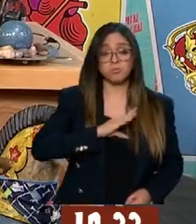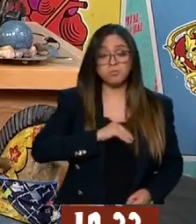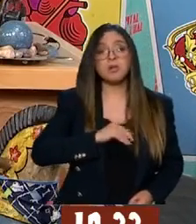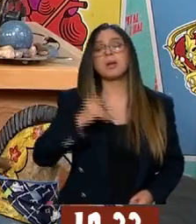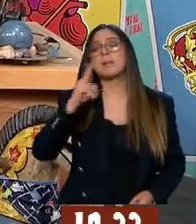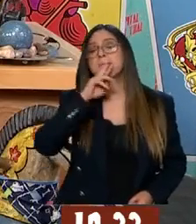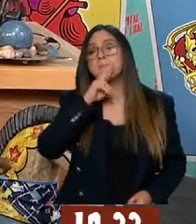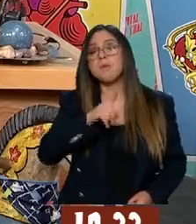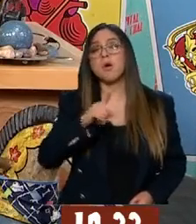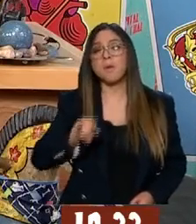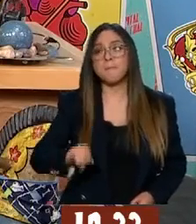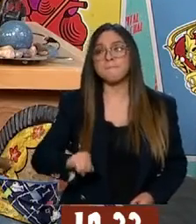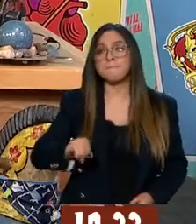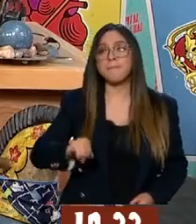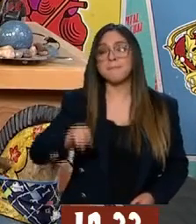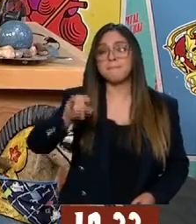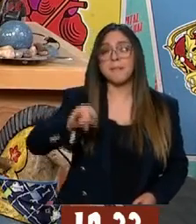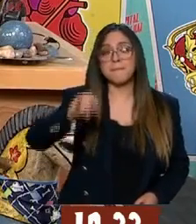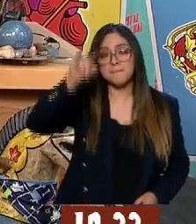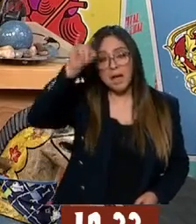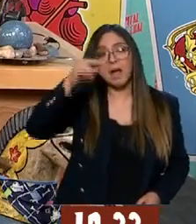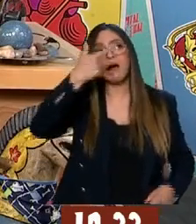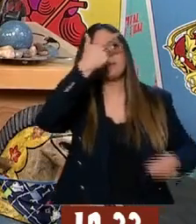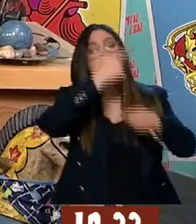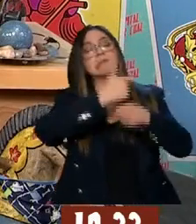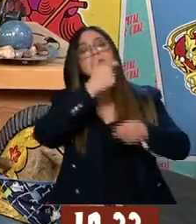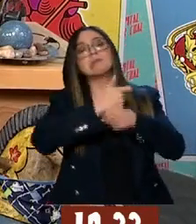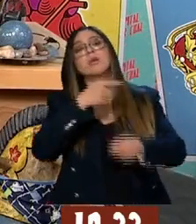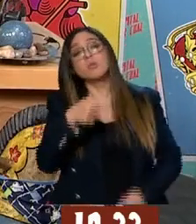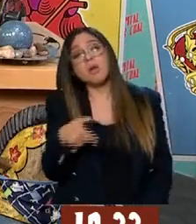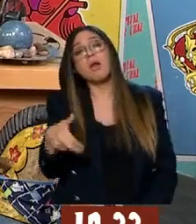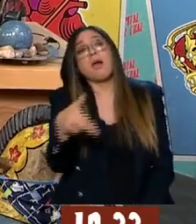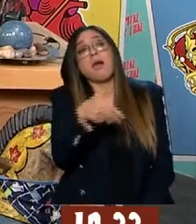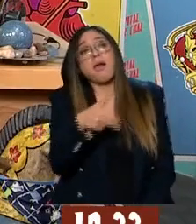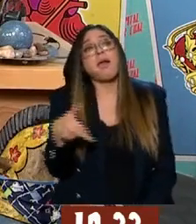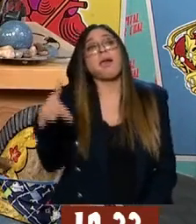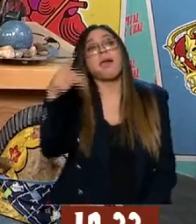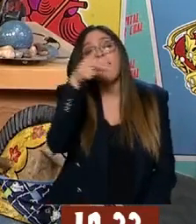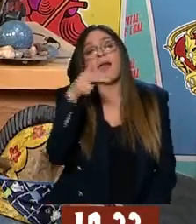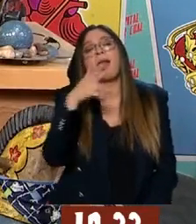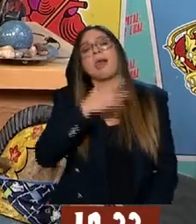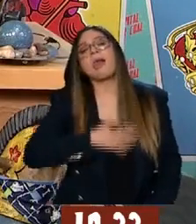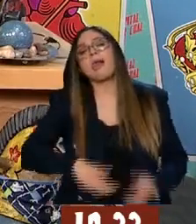el séptimo piso. Agacho. No vaya a ser, ¿no? Porque si no, ya no sale de ahí de la clínica. Doctor, muchas gracias, doctor.